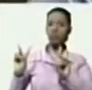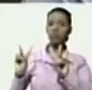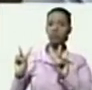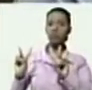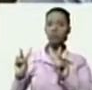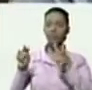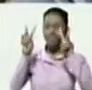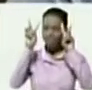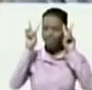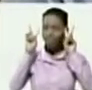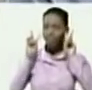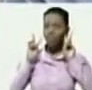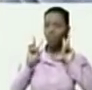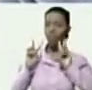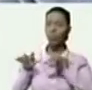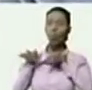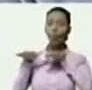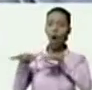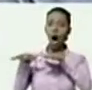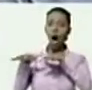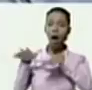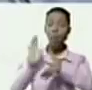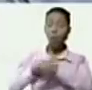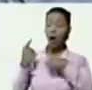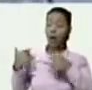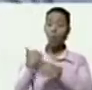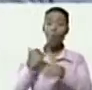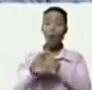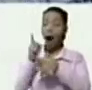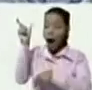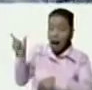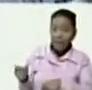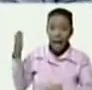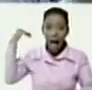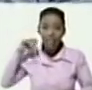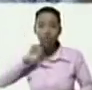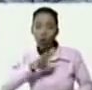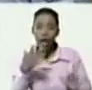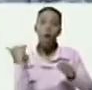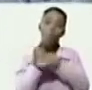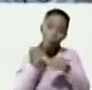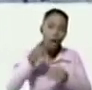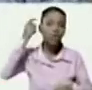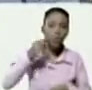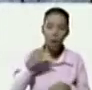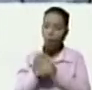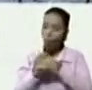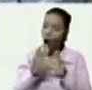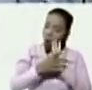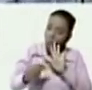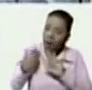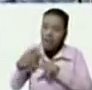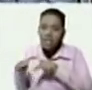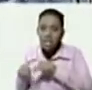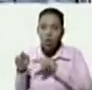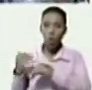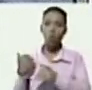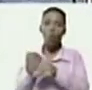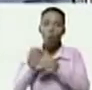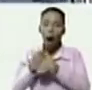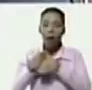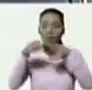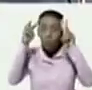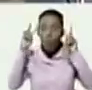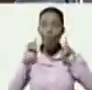la pureza, porque puro como es Ángel, así era Antonio José de Sucre. cargado de pureza espiritual,